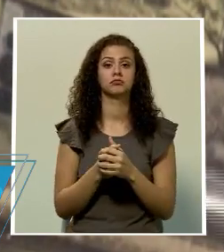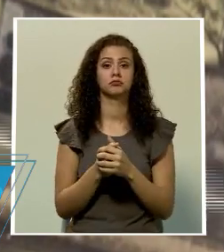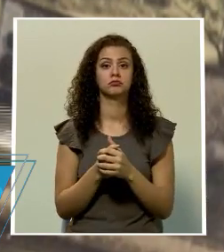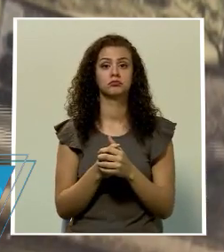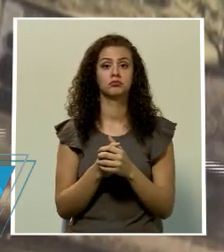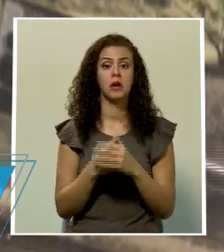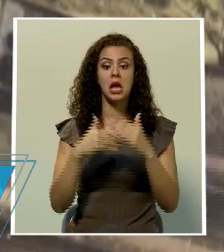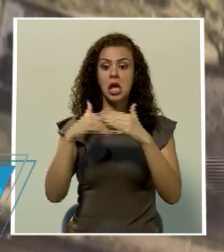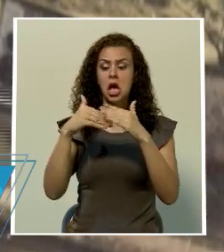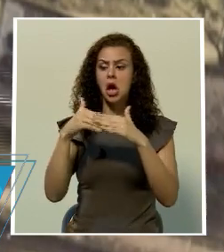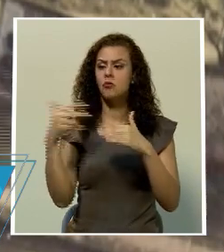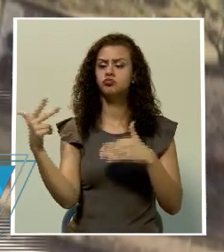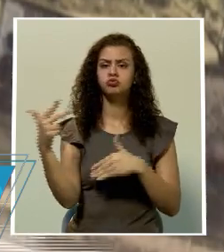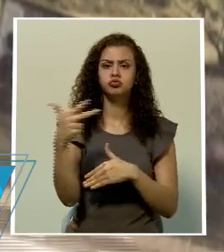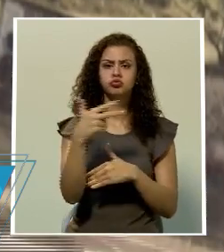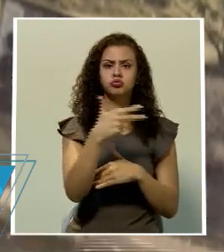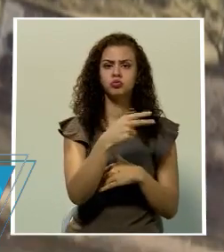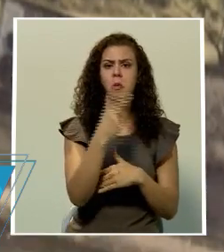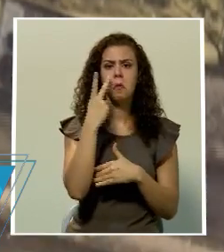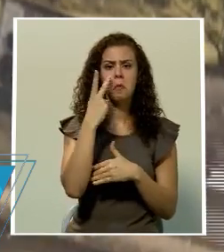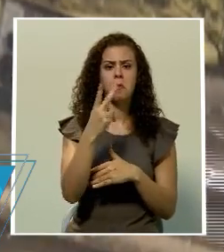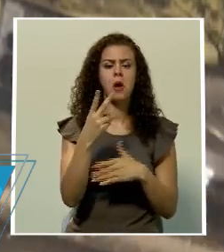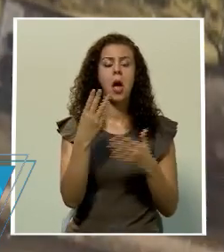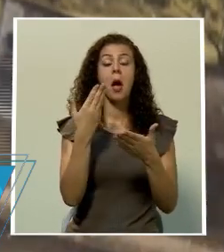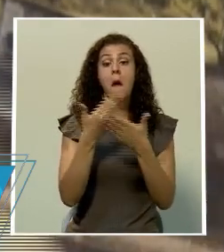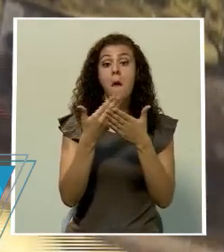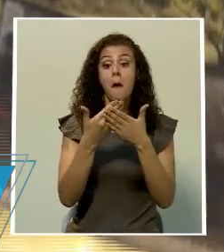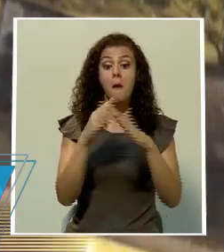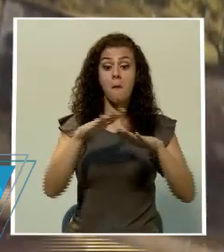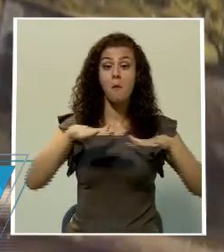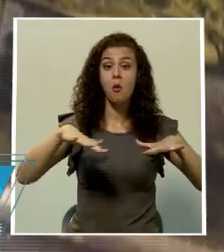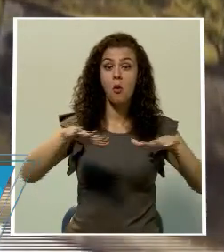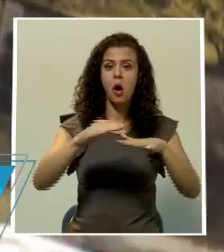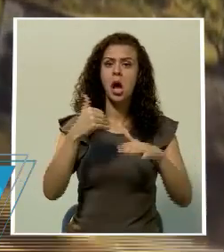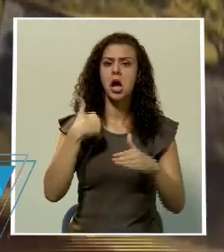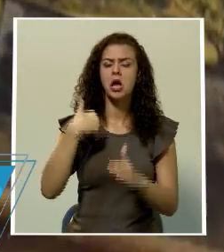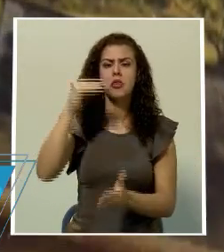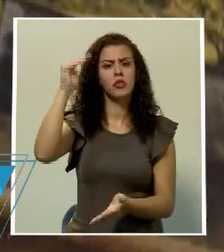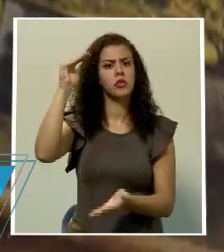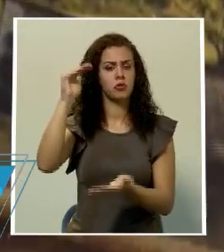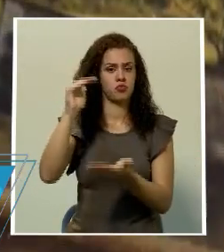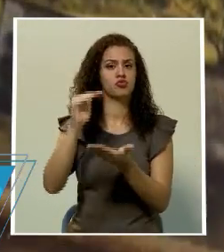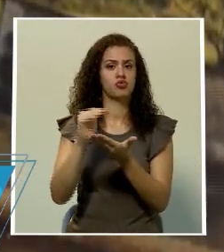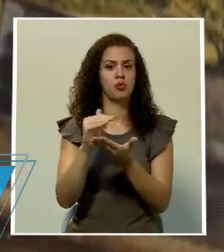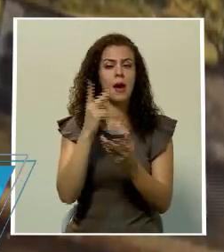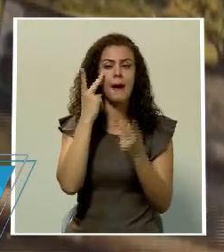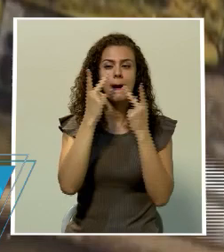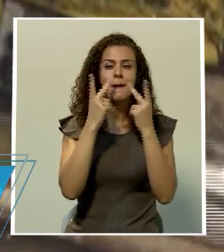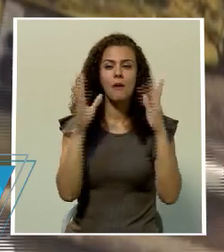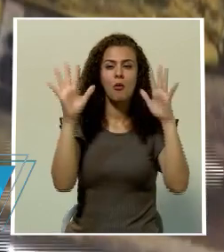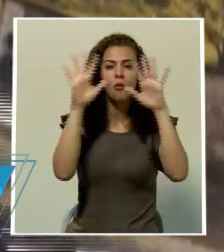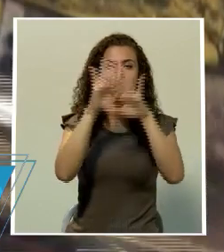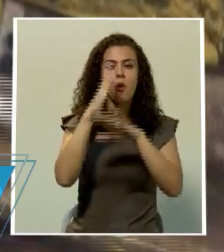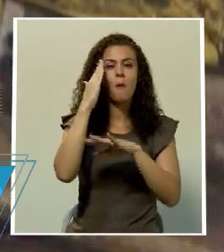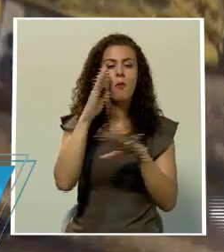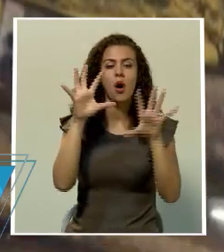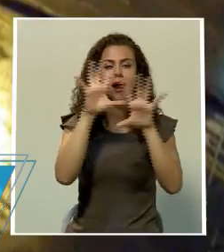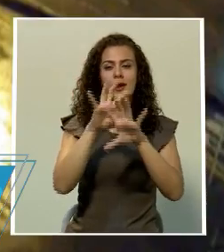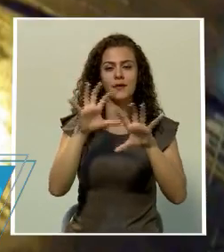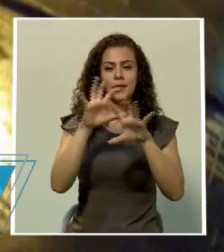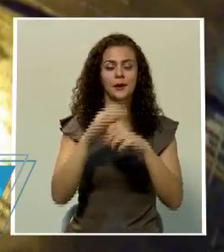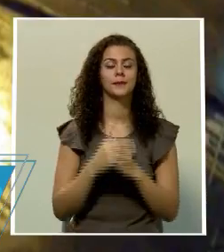la superficie de rodaje está húmeda y hay una disminución en la visibilidad por